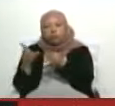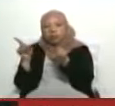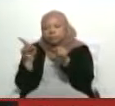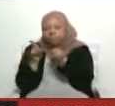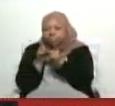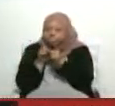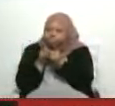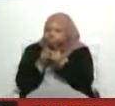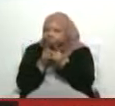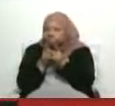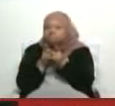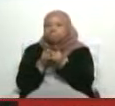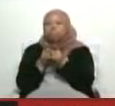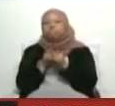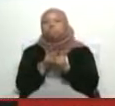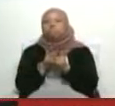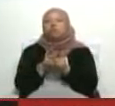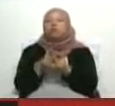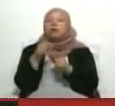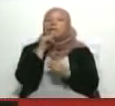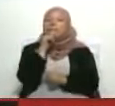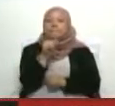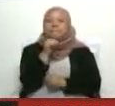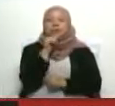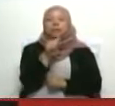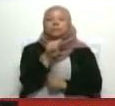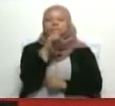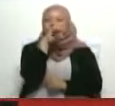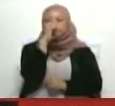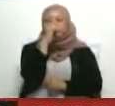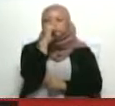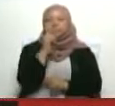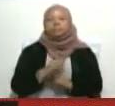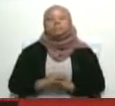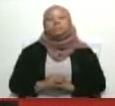microscópicamente hablando brutales,